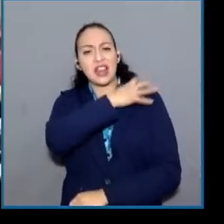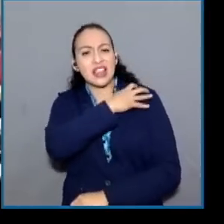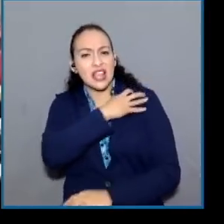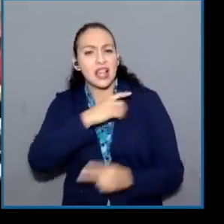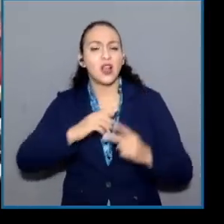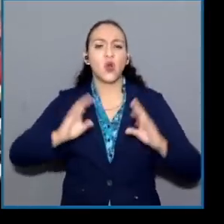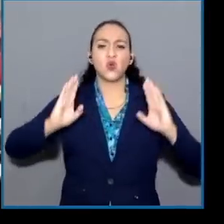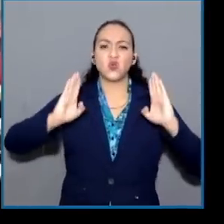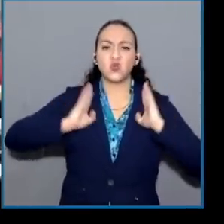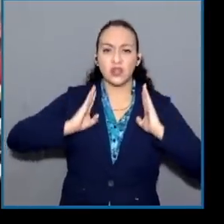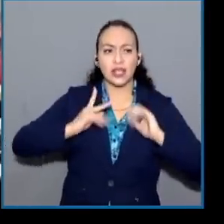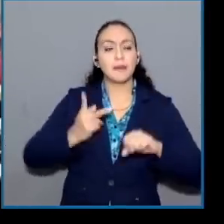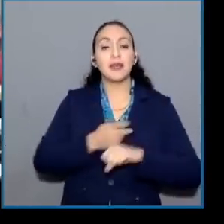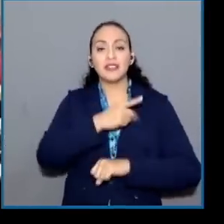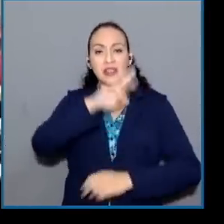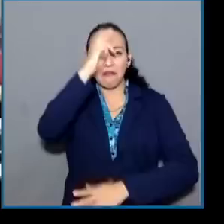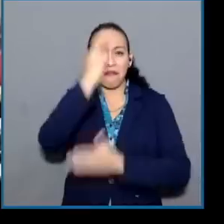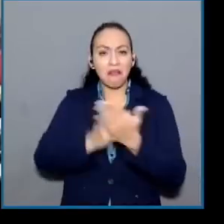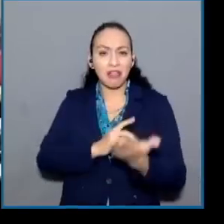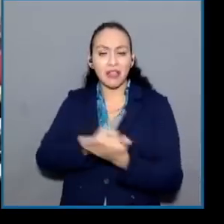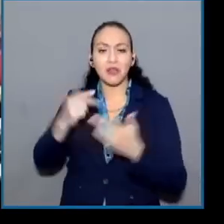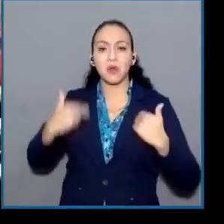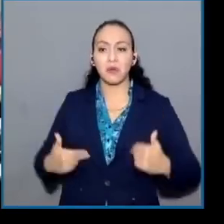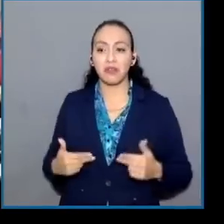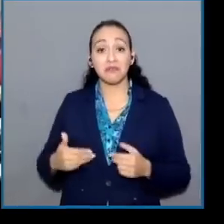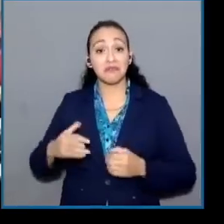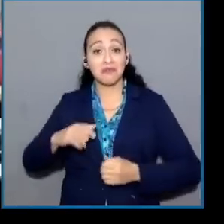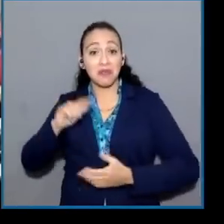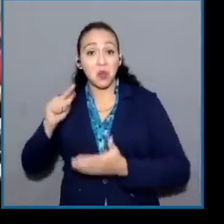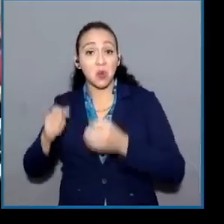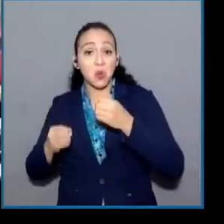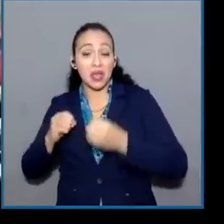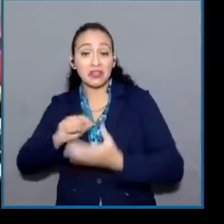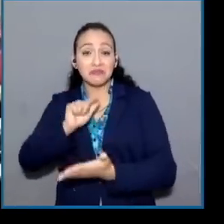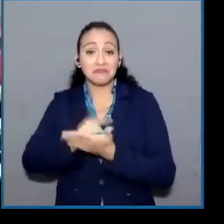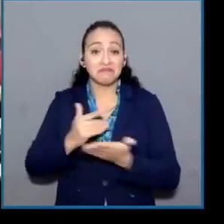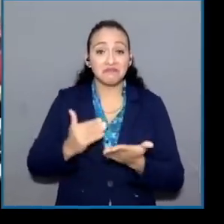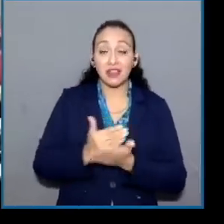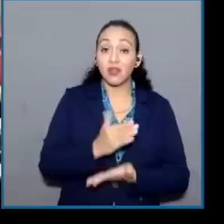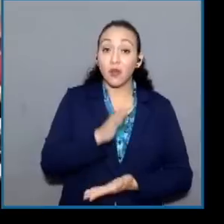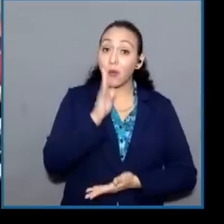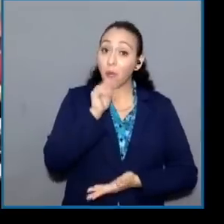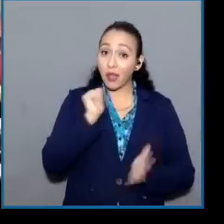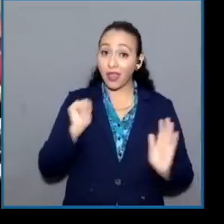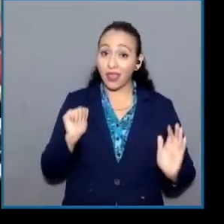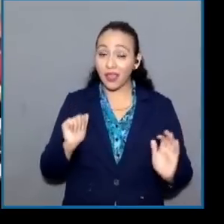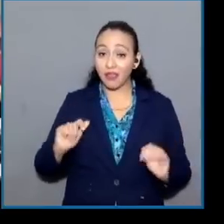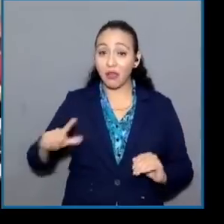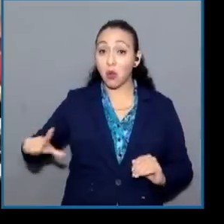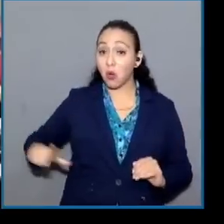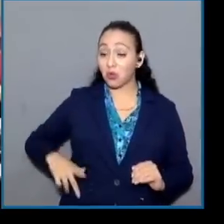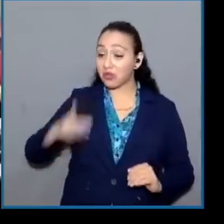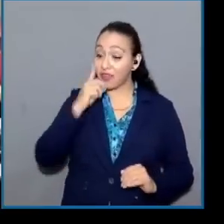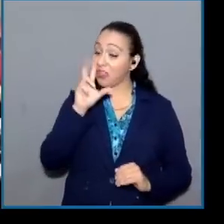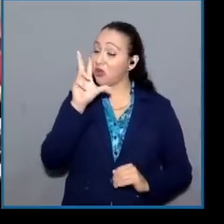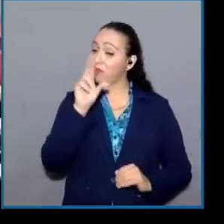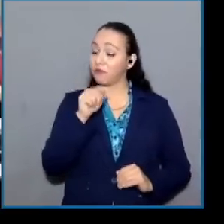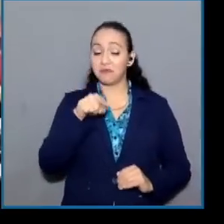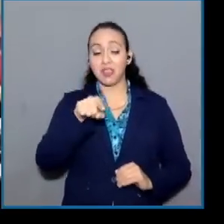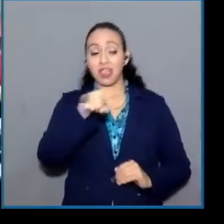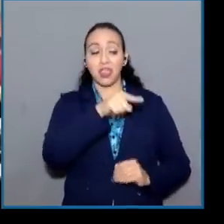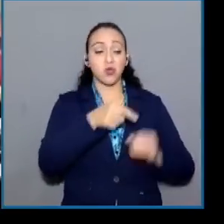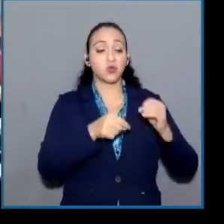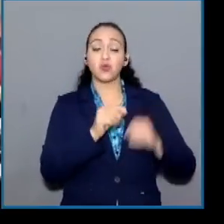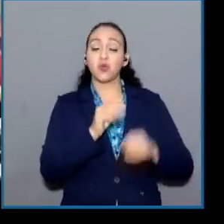nacional? Las muertes arbitrarias de Iris, de Armando, de Heidi y otras víctimas no merecen una condena